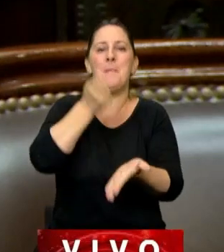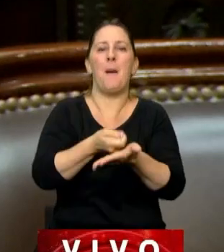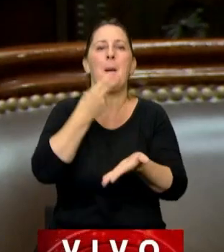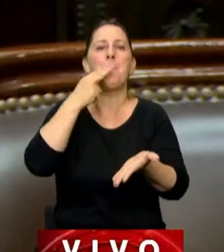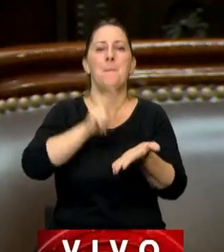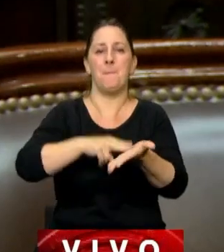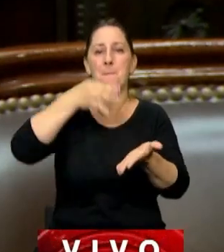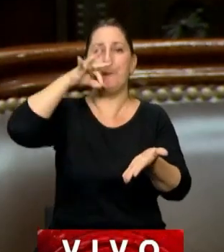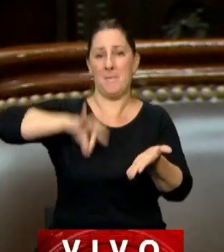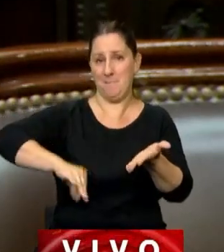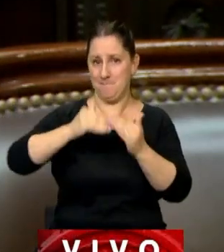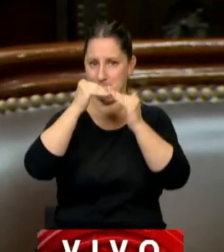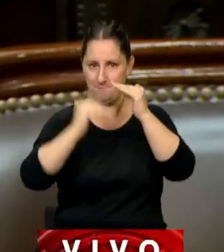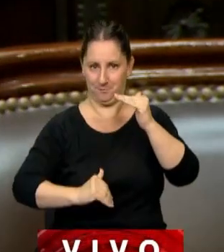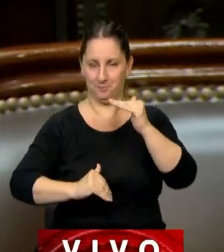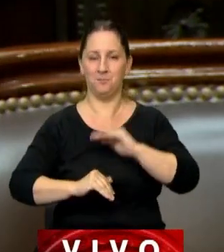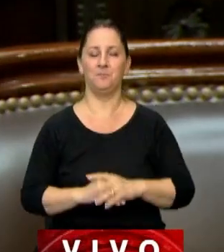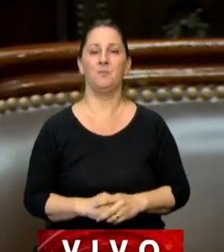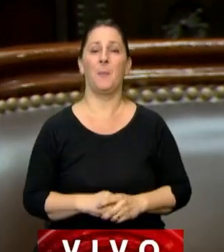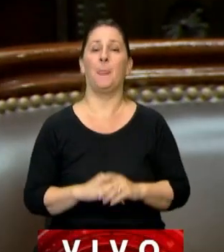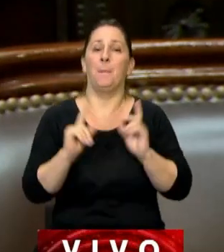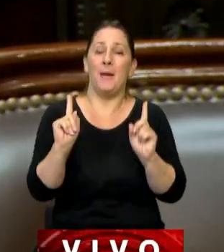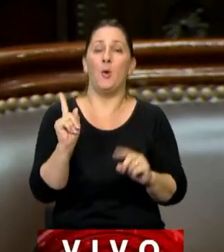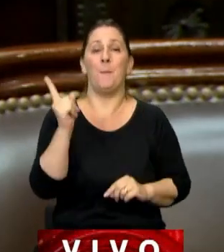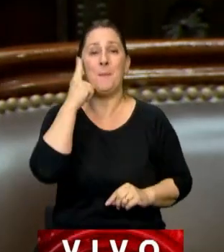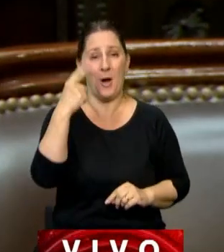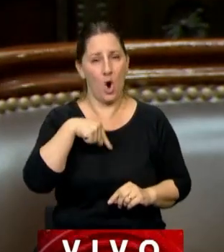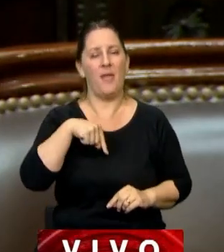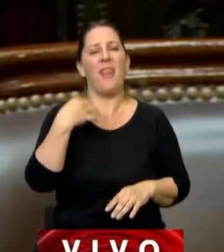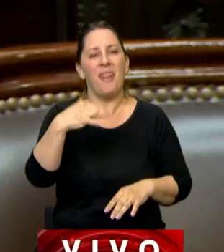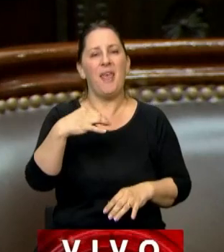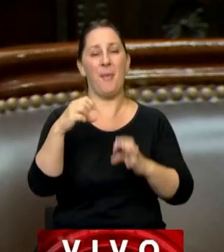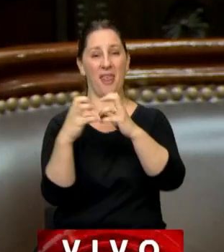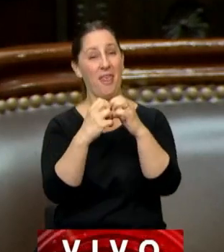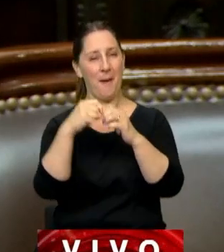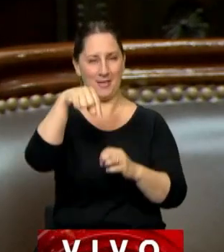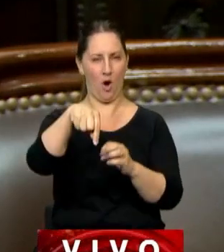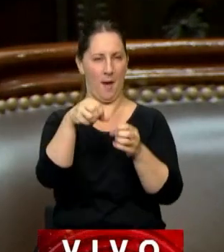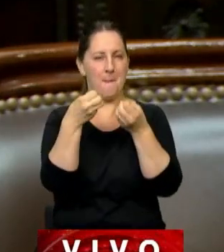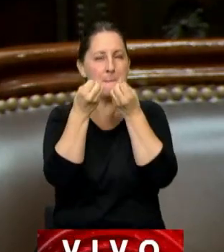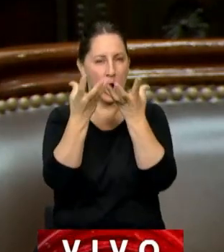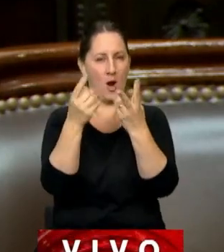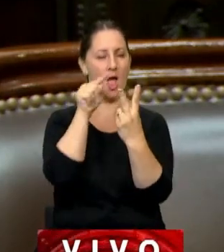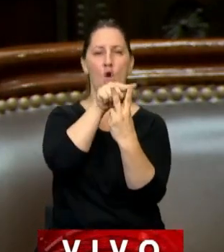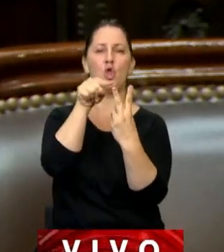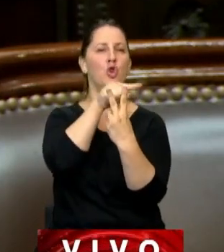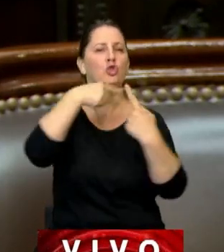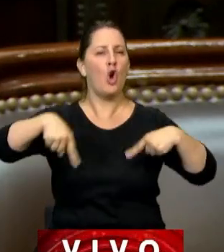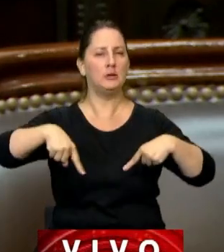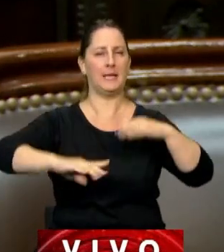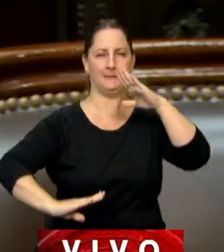de impuesto a las ganancias. Sin embargo, creo que hoy hay que mejorar este debate y creo que hay dos puntos a tener en cuenta